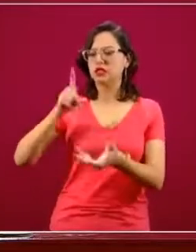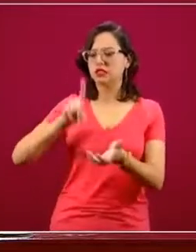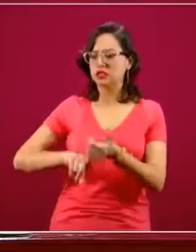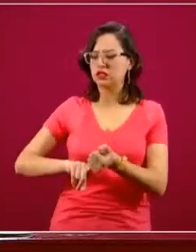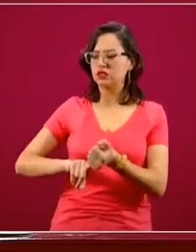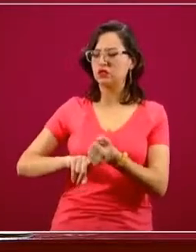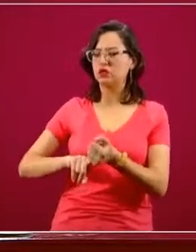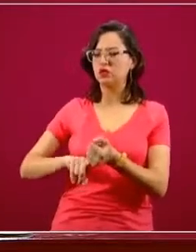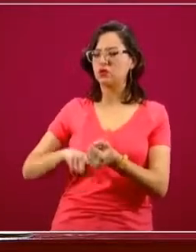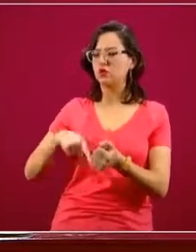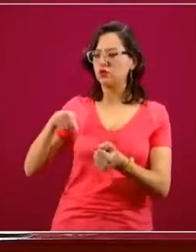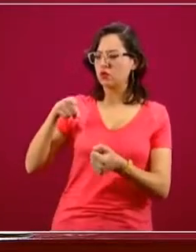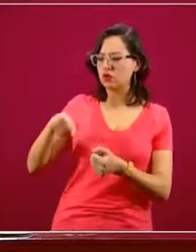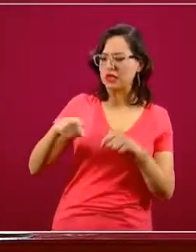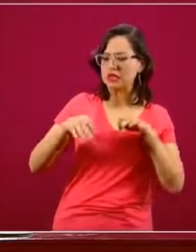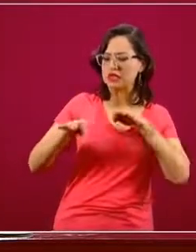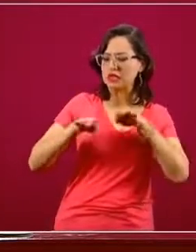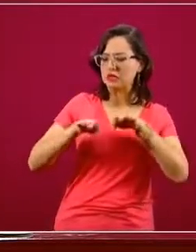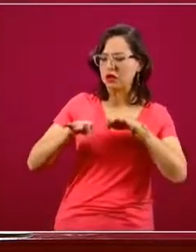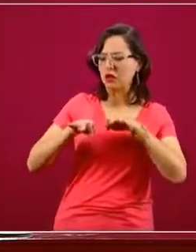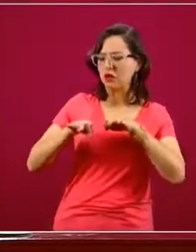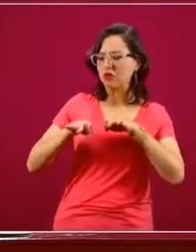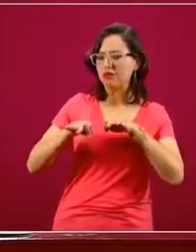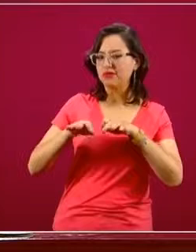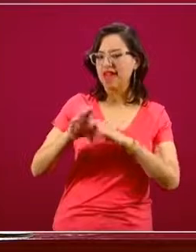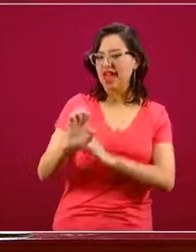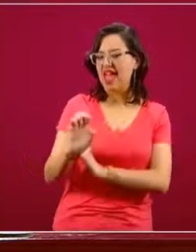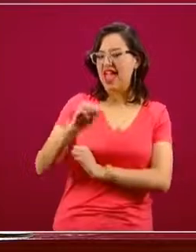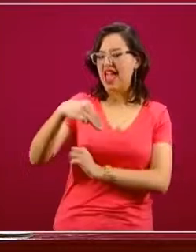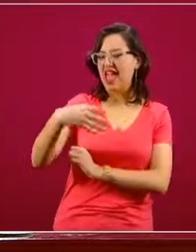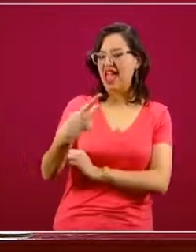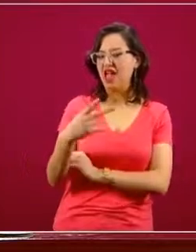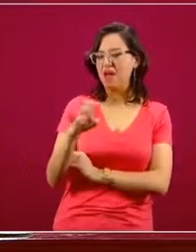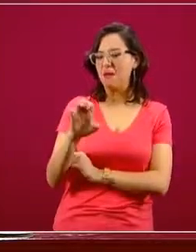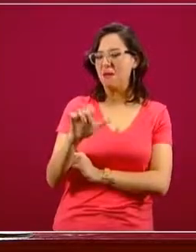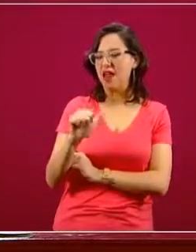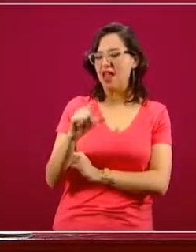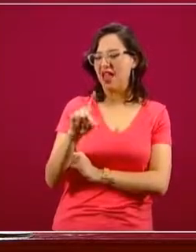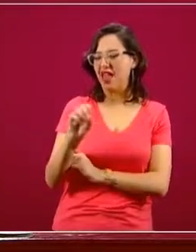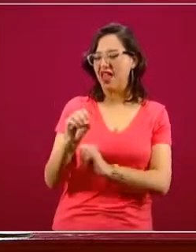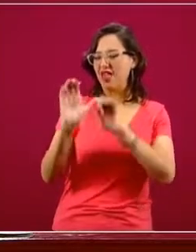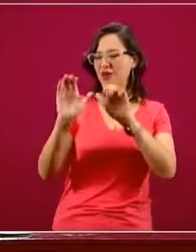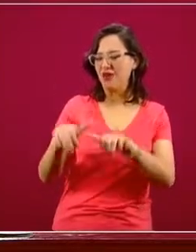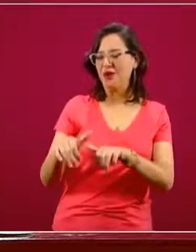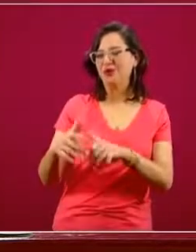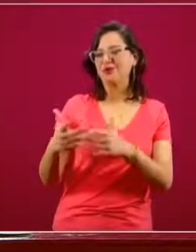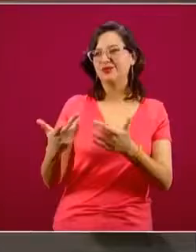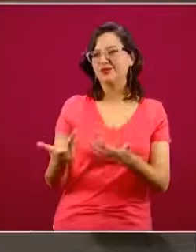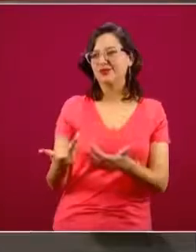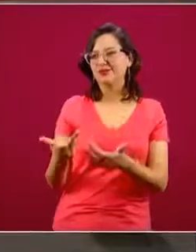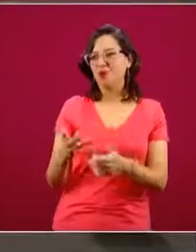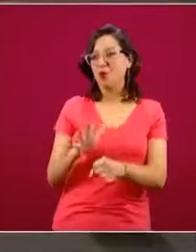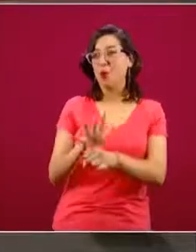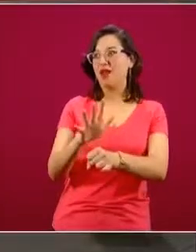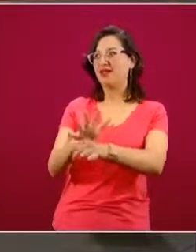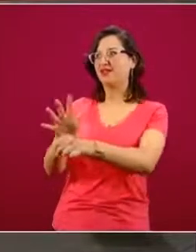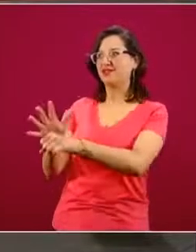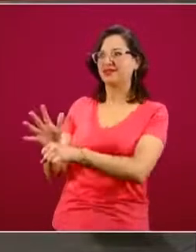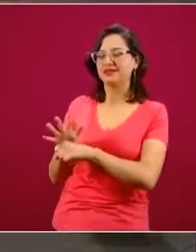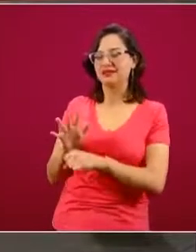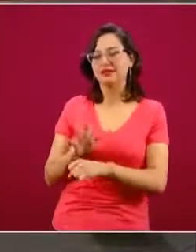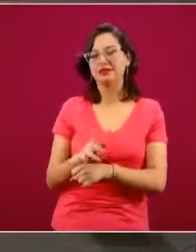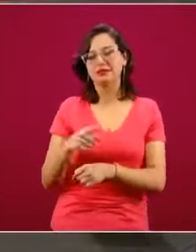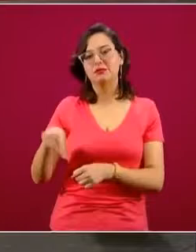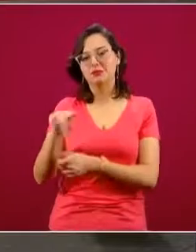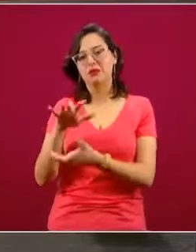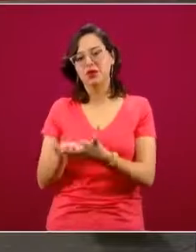dice ocupación empleado. Entonces estos son los que tienen la mayor proporción, digamos, de personas que han